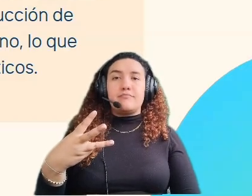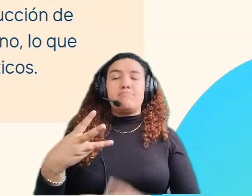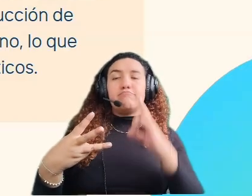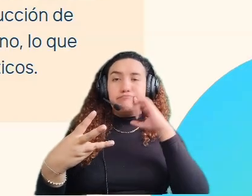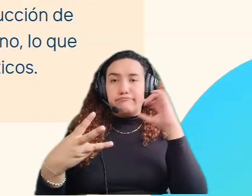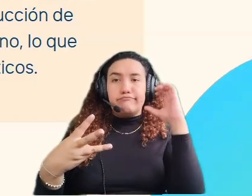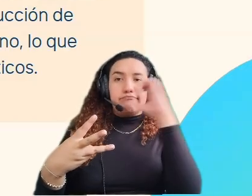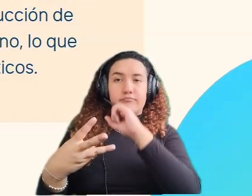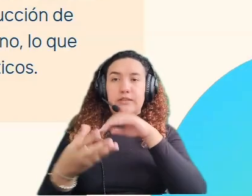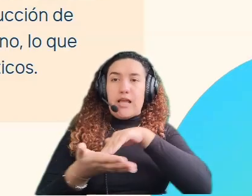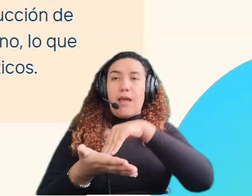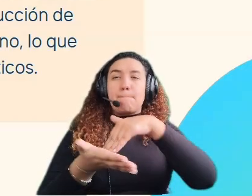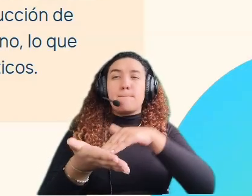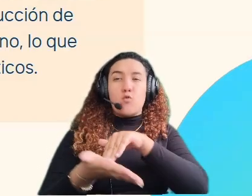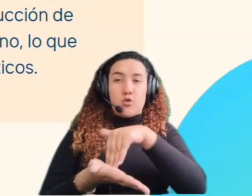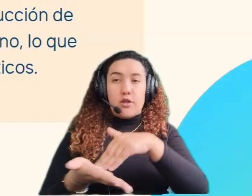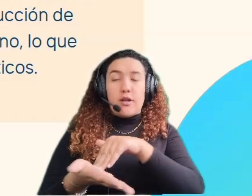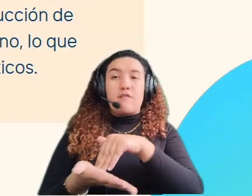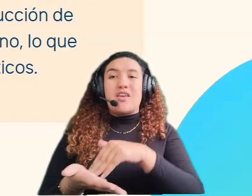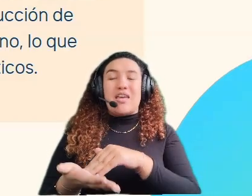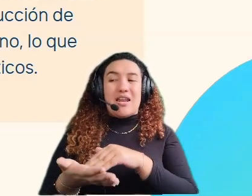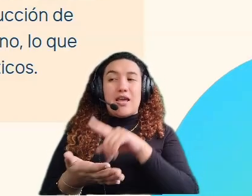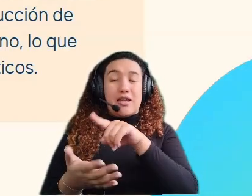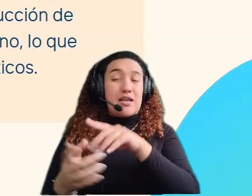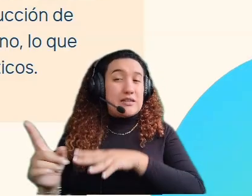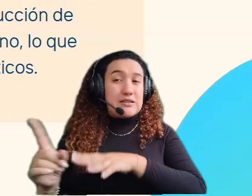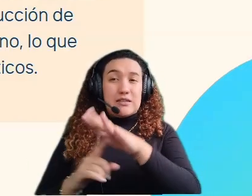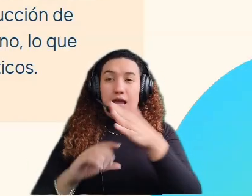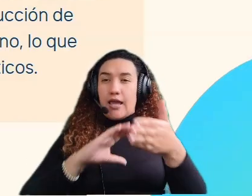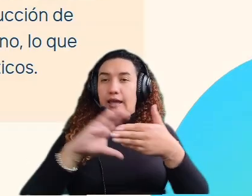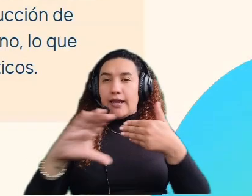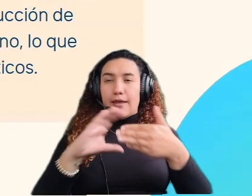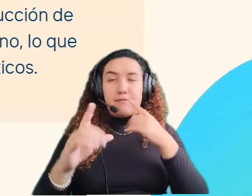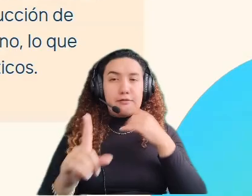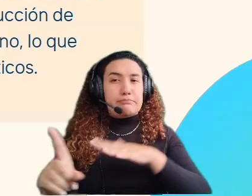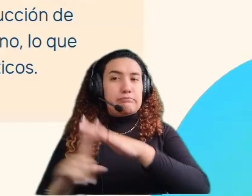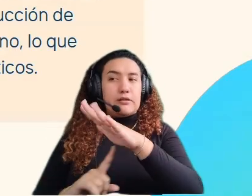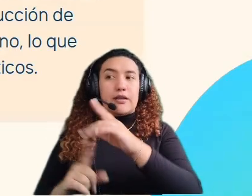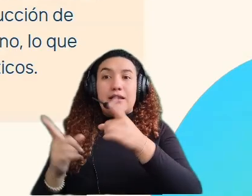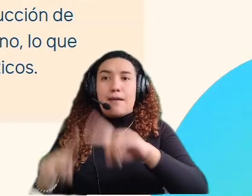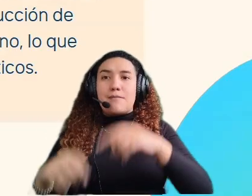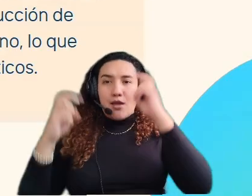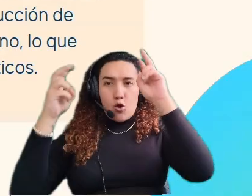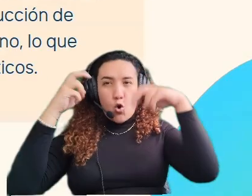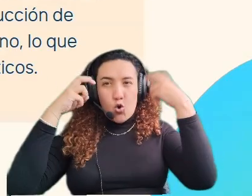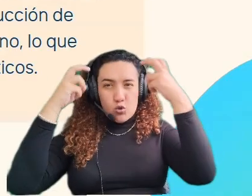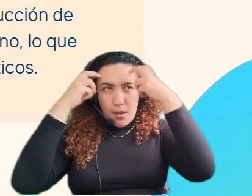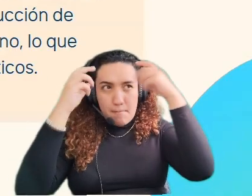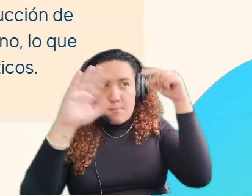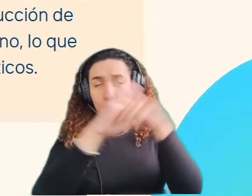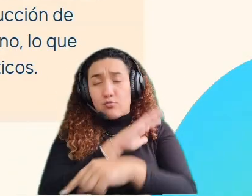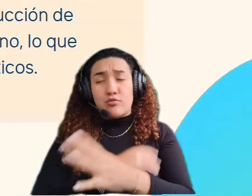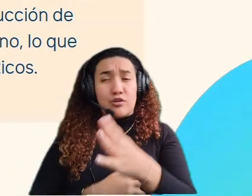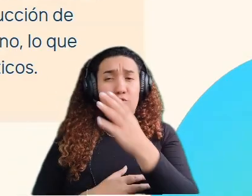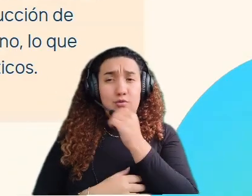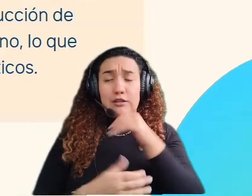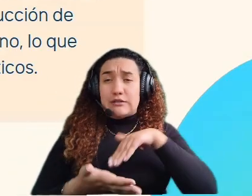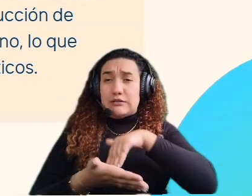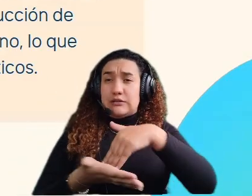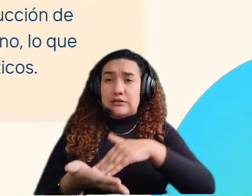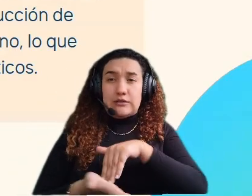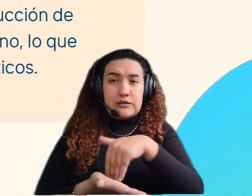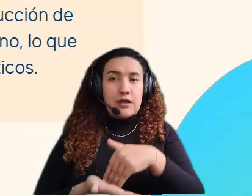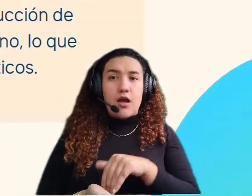evidencia de la vulnerabilidad bajo estrés climático y los vacíos que existen en conocimiento. Pues el